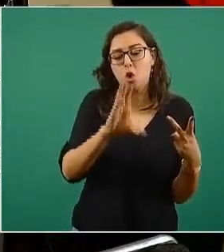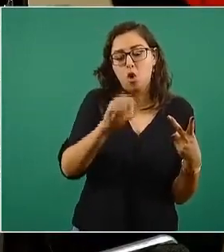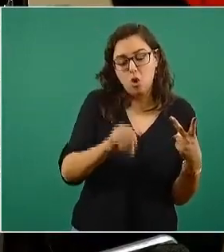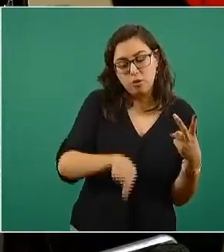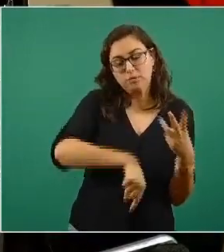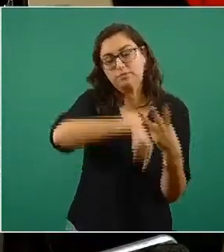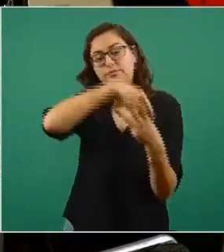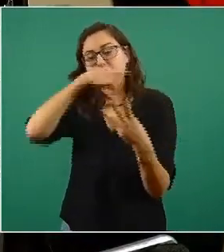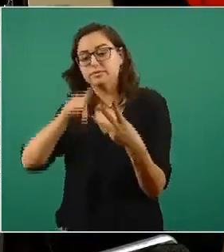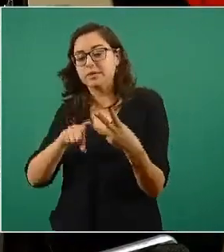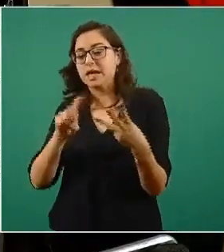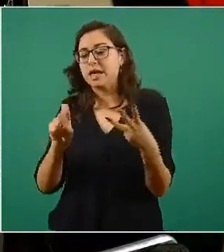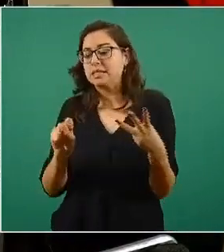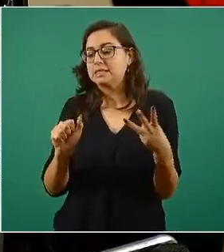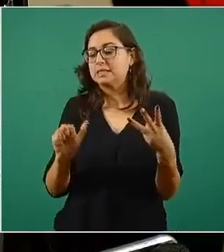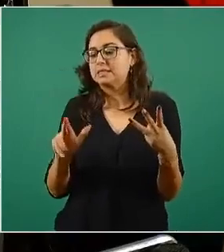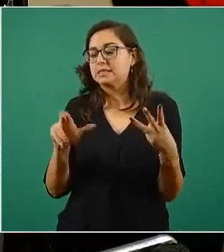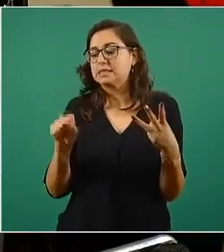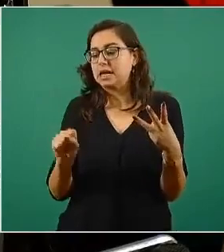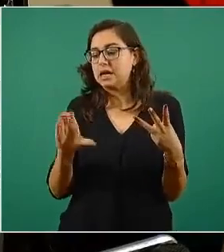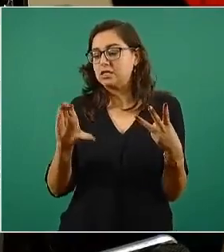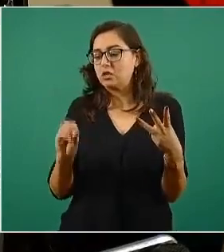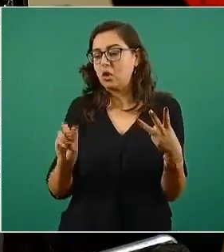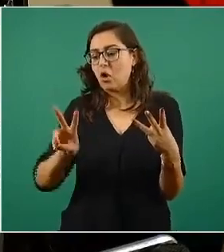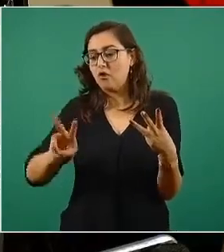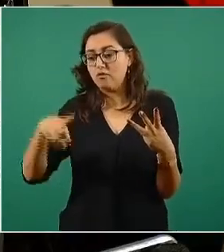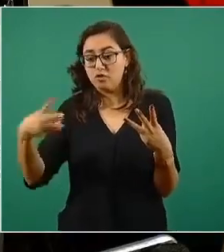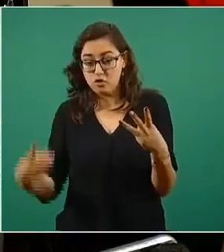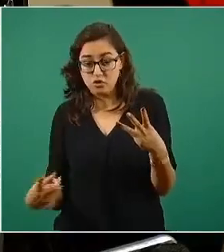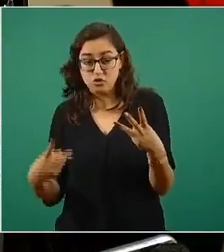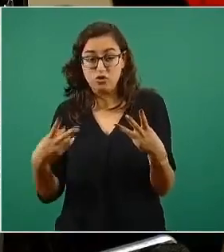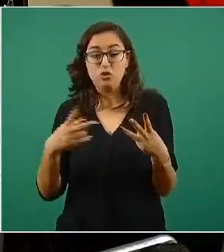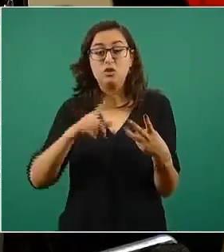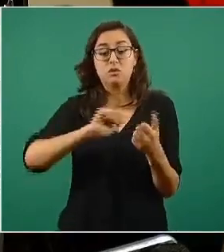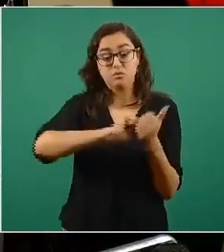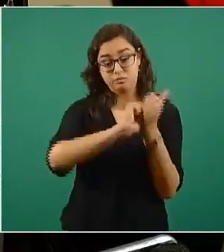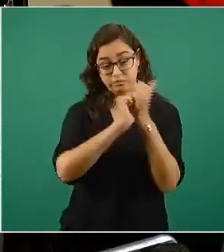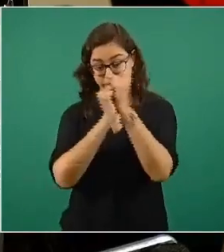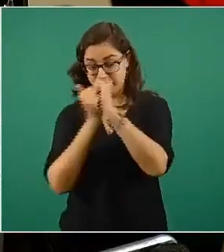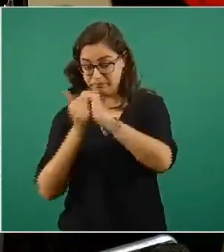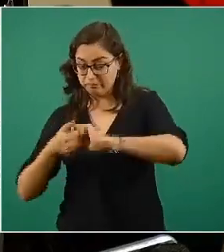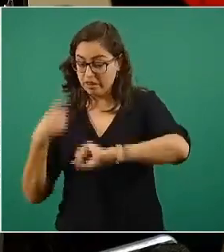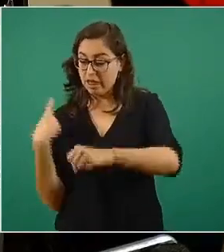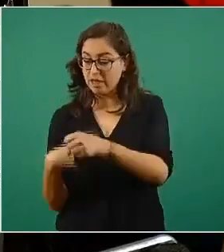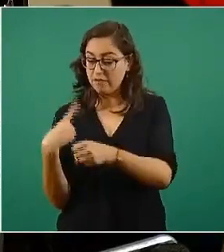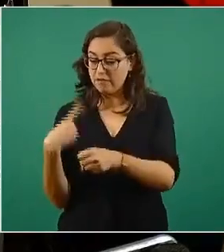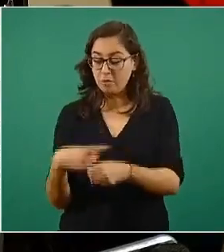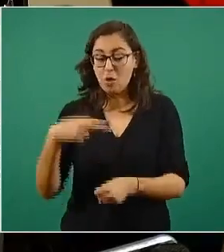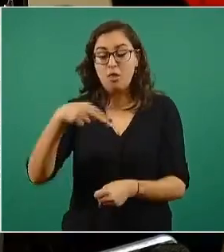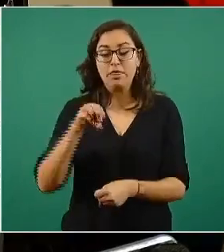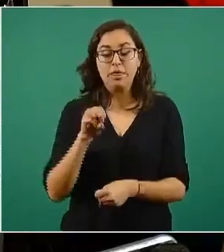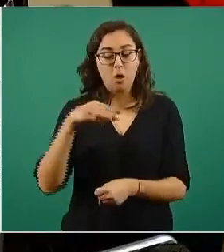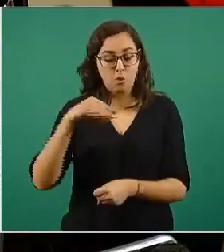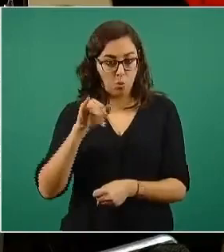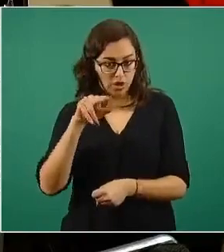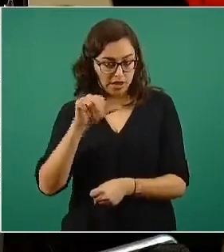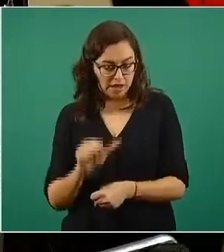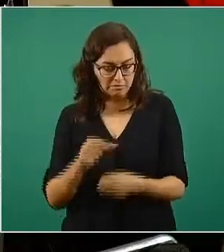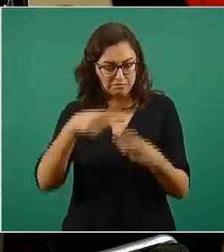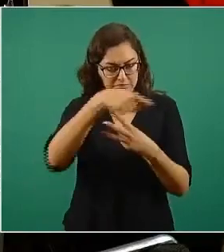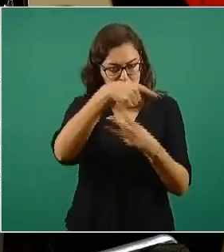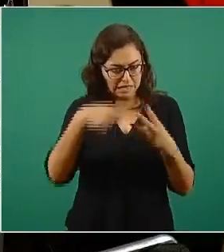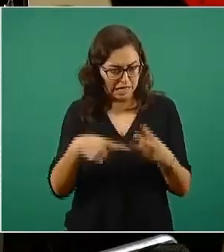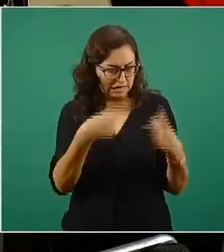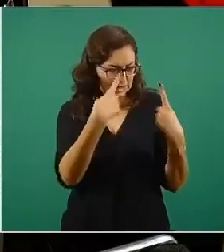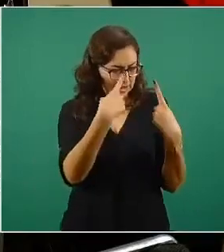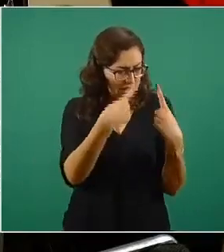proceso inflamatorio, pero muy persistente y muy difícil de ceder, sobre todo ya en los casos de gravedad, los intubados.